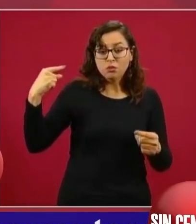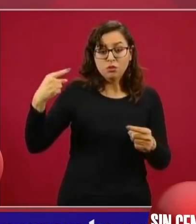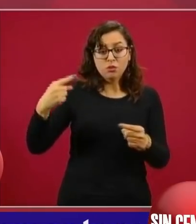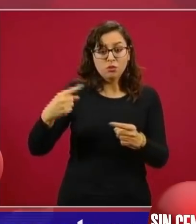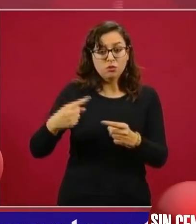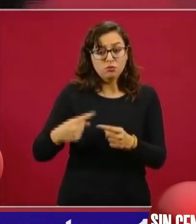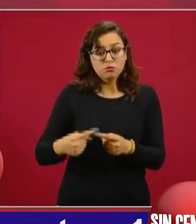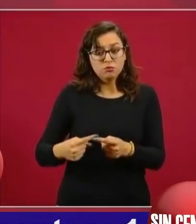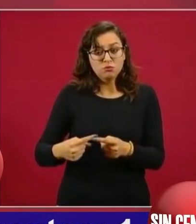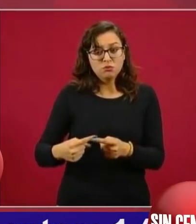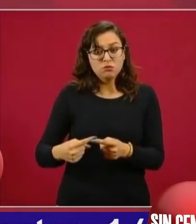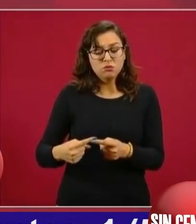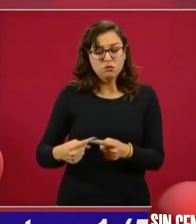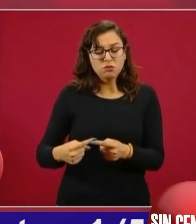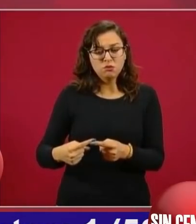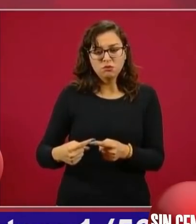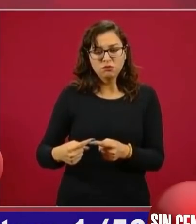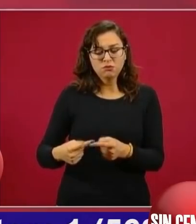no se despacha,